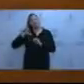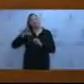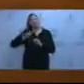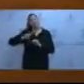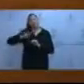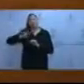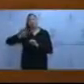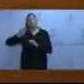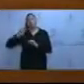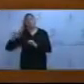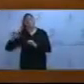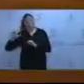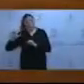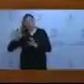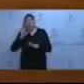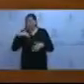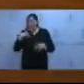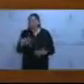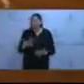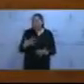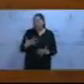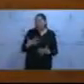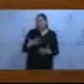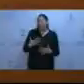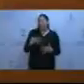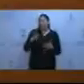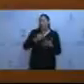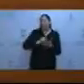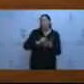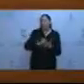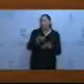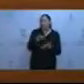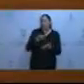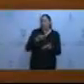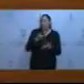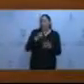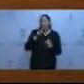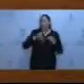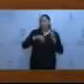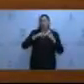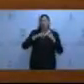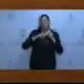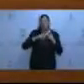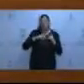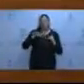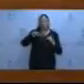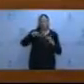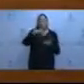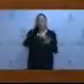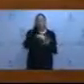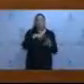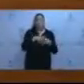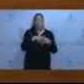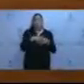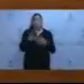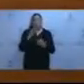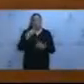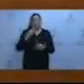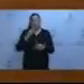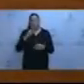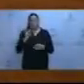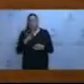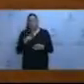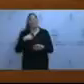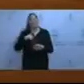estos momentos se reanude vía contratación la urbanización de las obras del polígono de Boves. Señora consejera, vaya